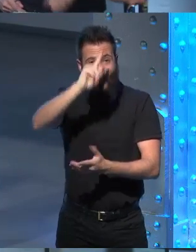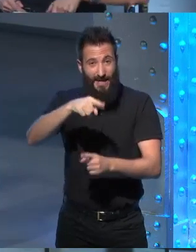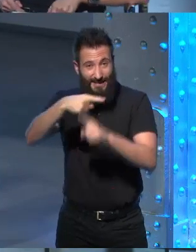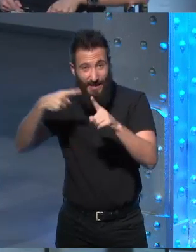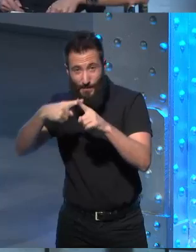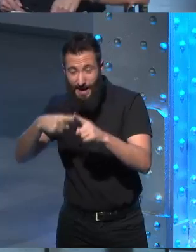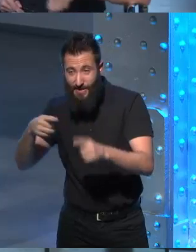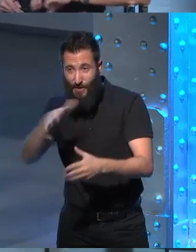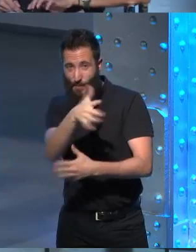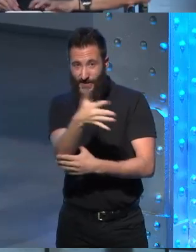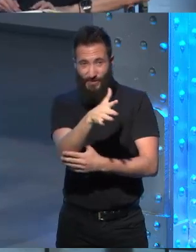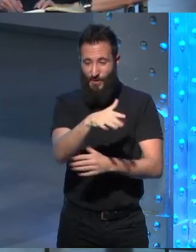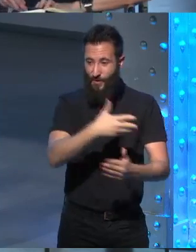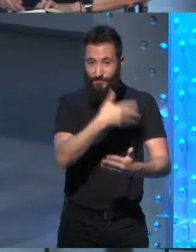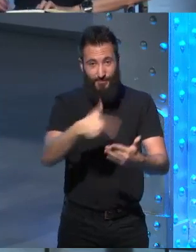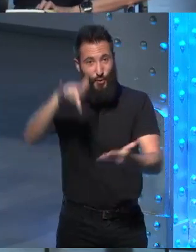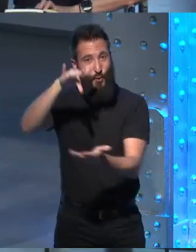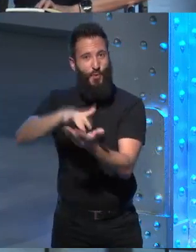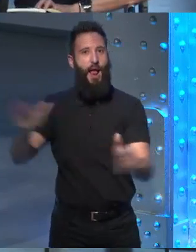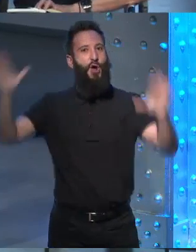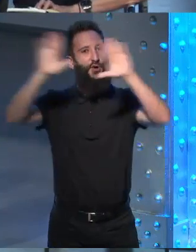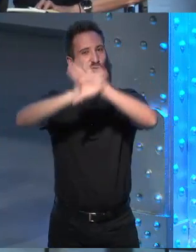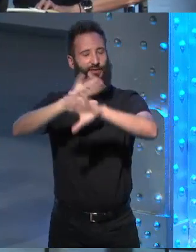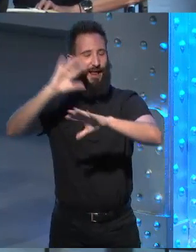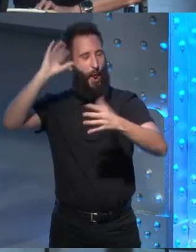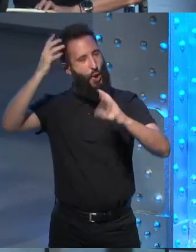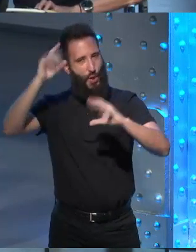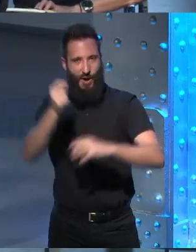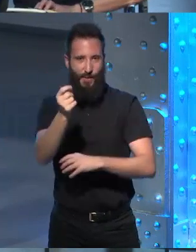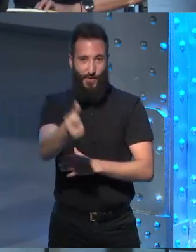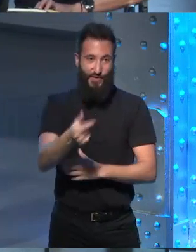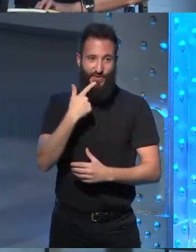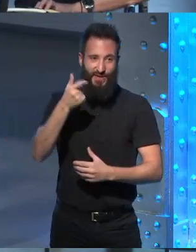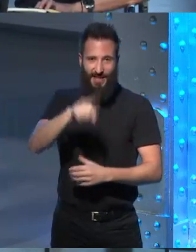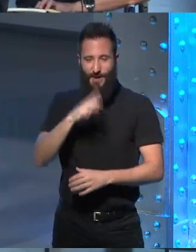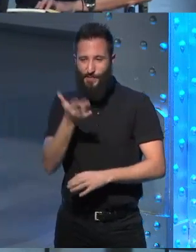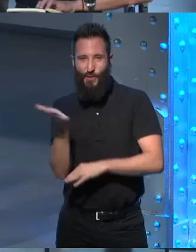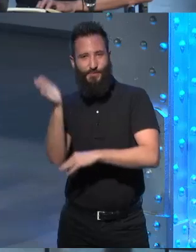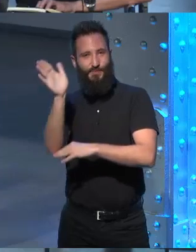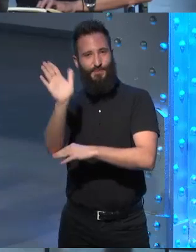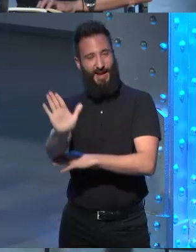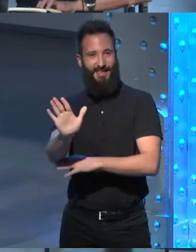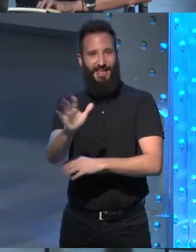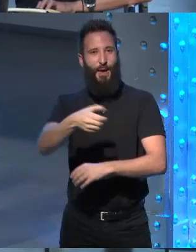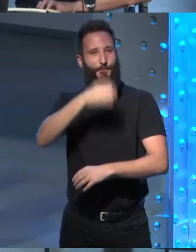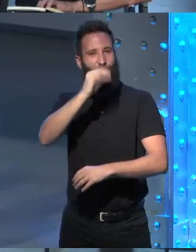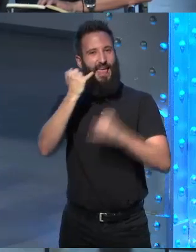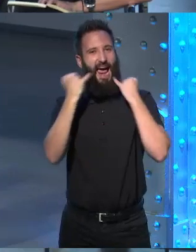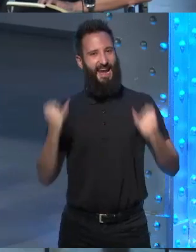En una noche loca de más de 10 horas. Sí, patrocinada por bebidas energéticas y tal, pues al